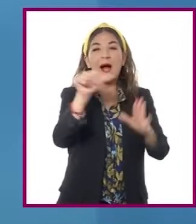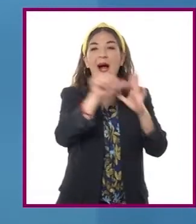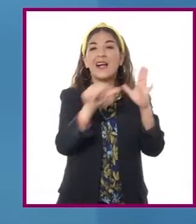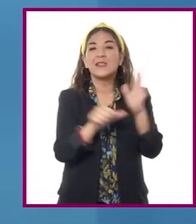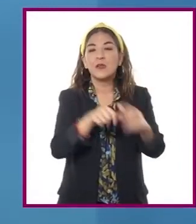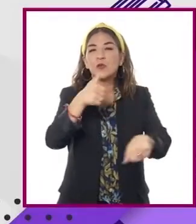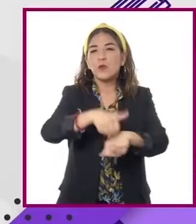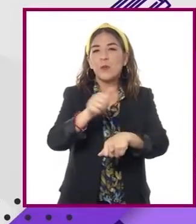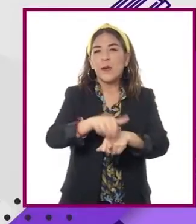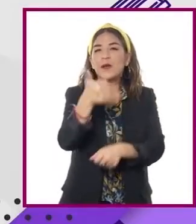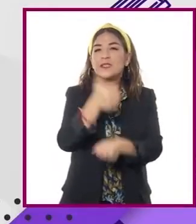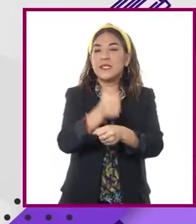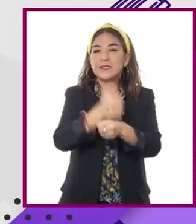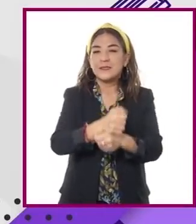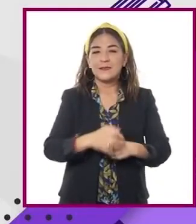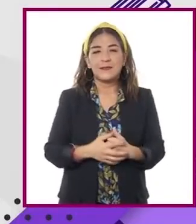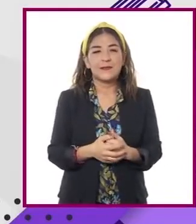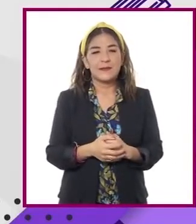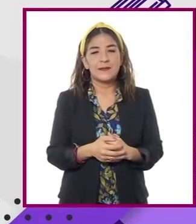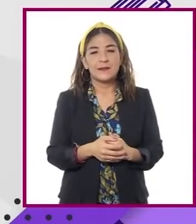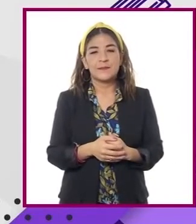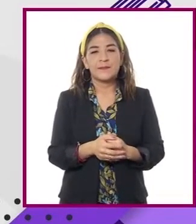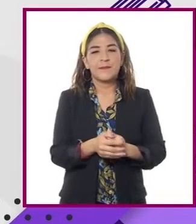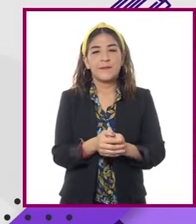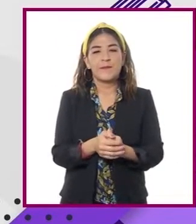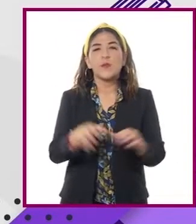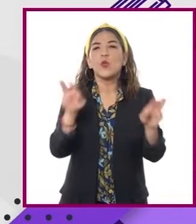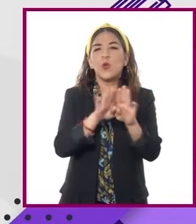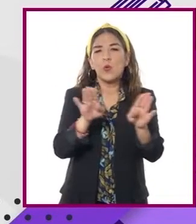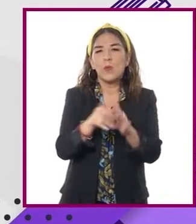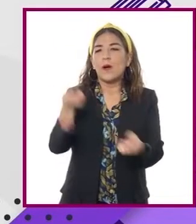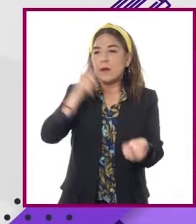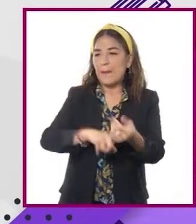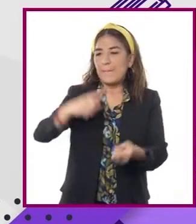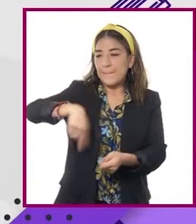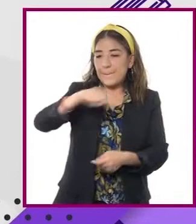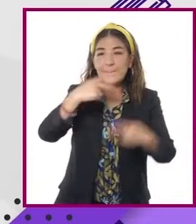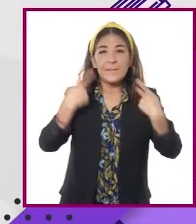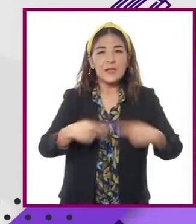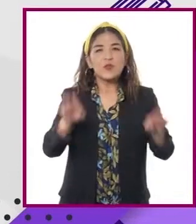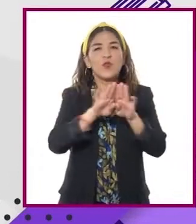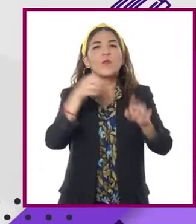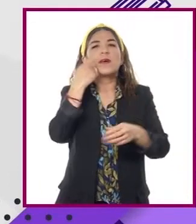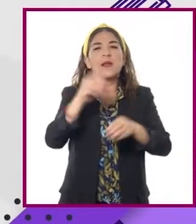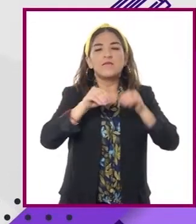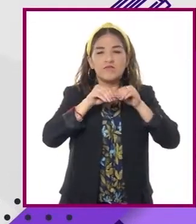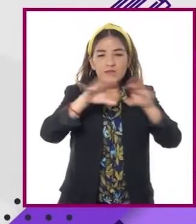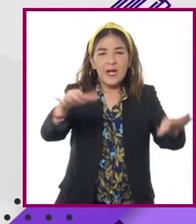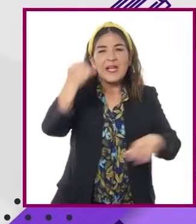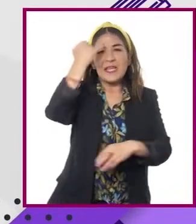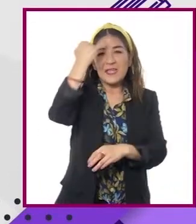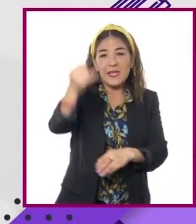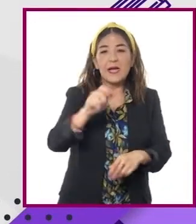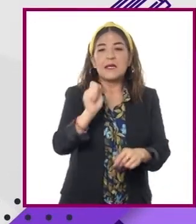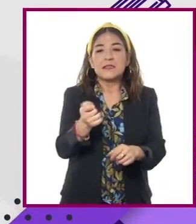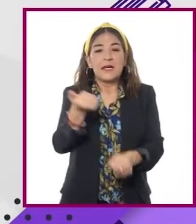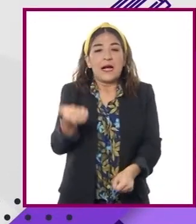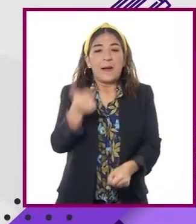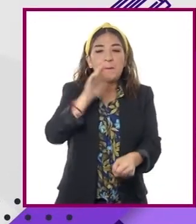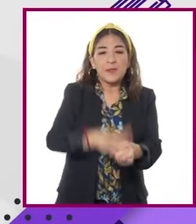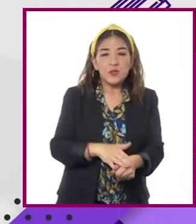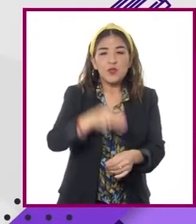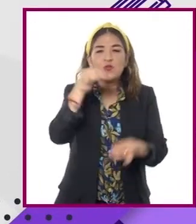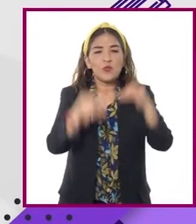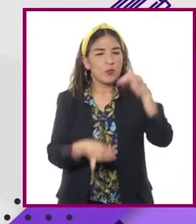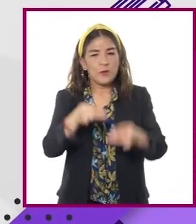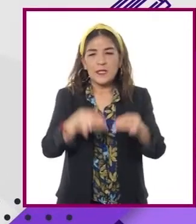6º? La manifestación de las ideas no será objeto de ninguna inquisición judicial o administrativa, sino en el